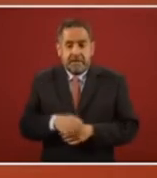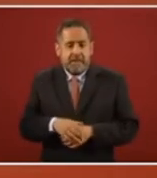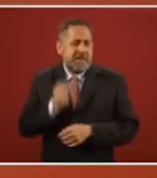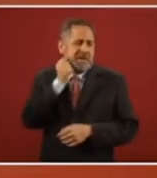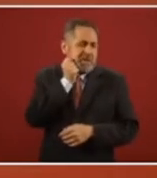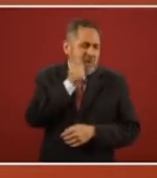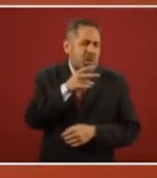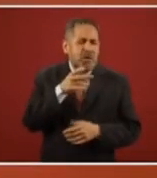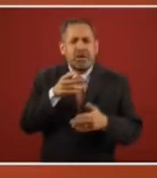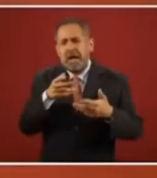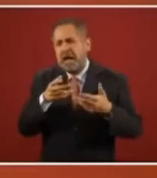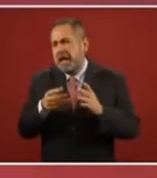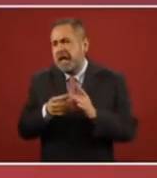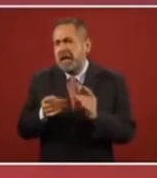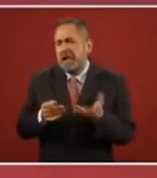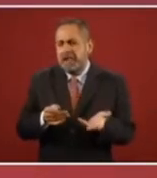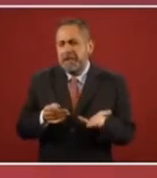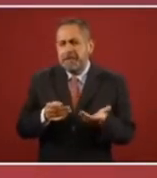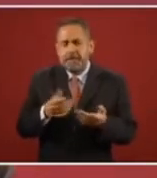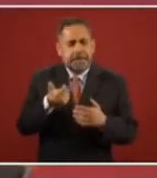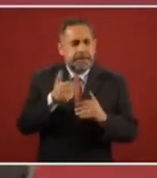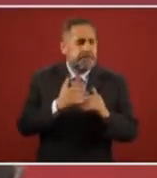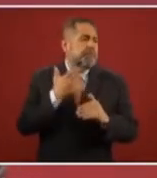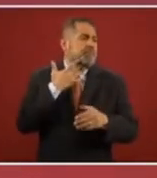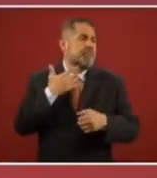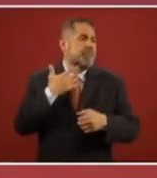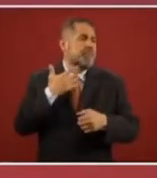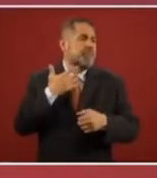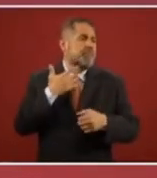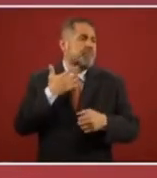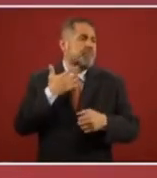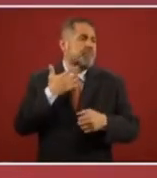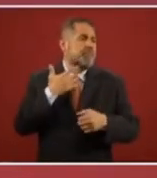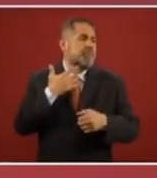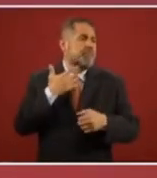importaba que aumentará la gasolina